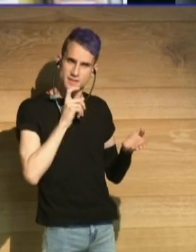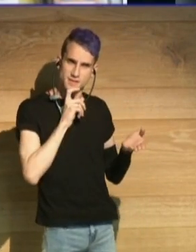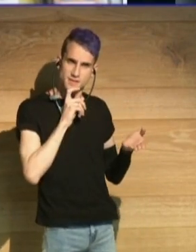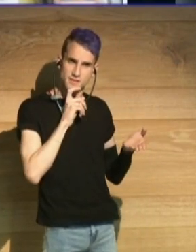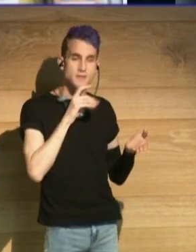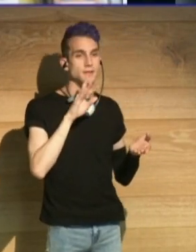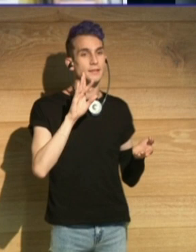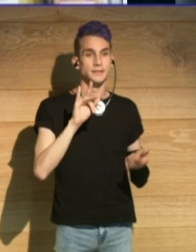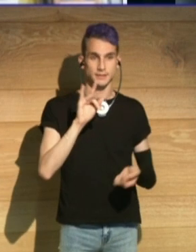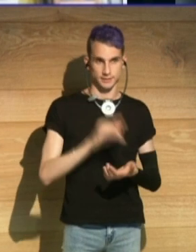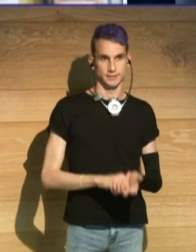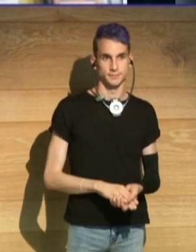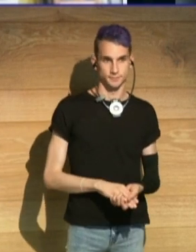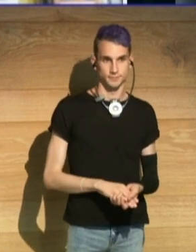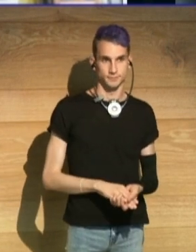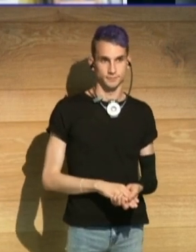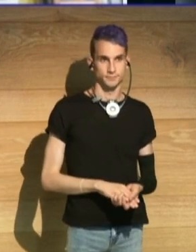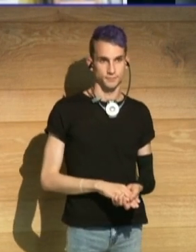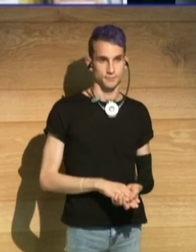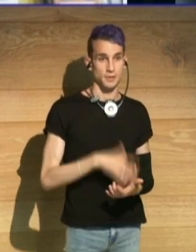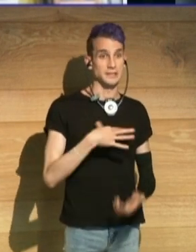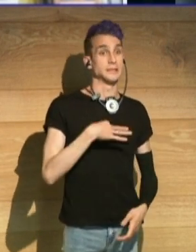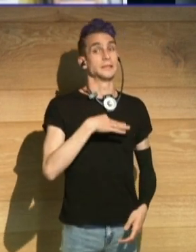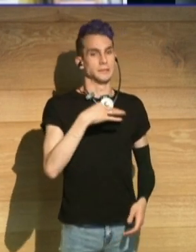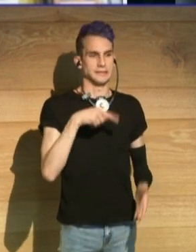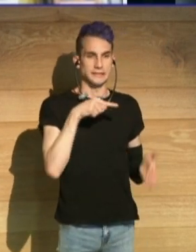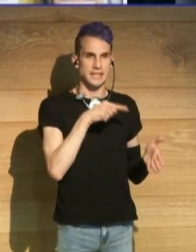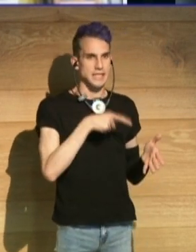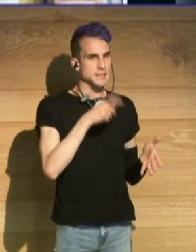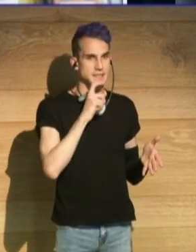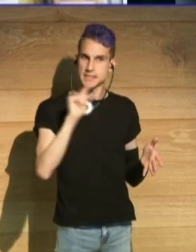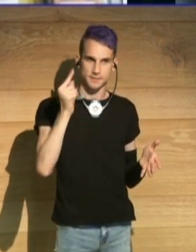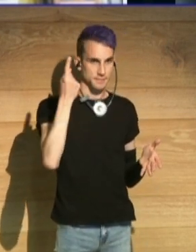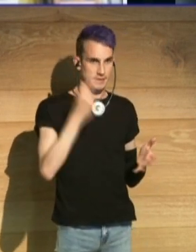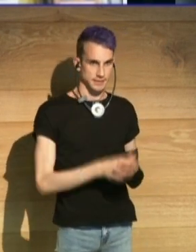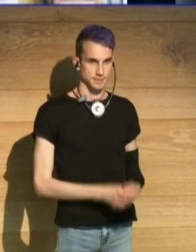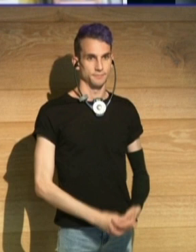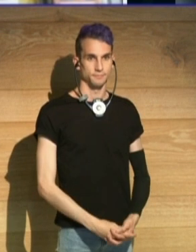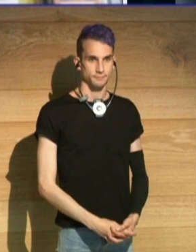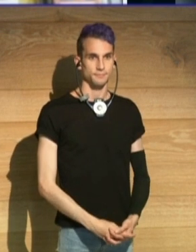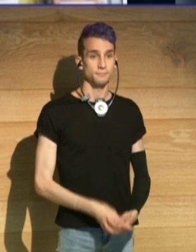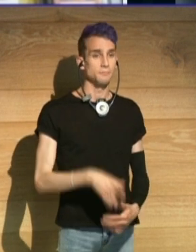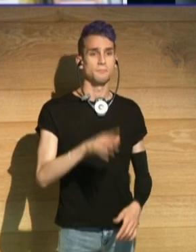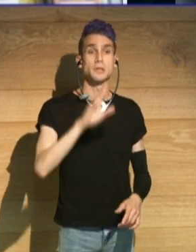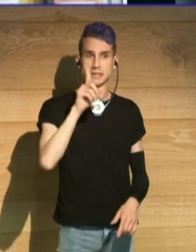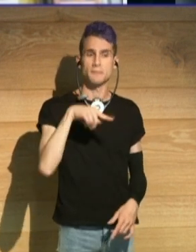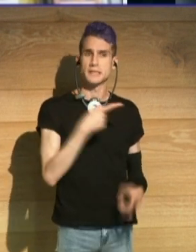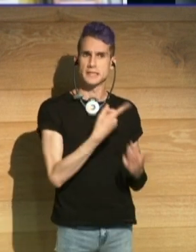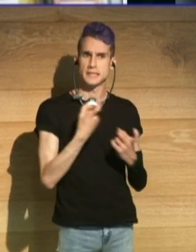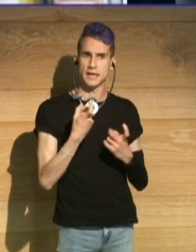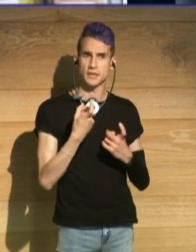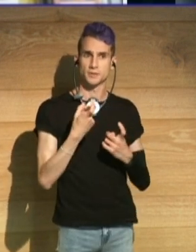Sì, forse questa è stata la cosa. Sí, quizás haya sido lo más difícil a lo que tenía que enfrentarme, pero también necesario